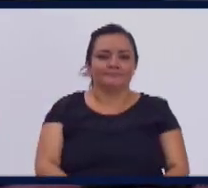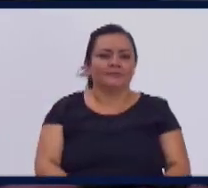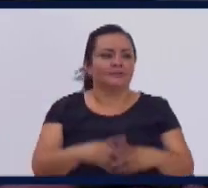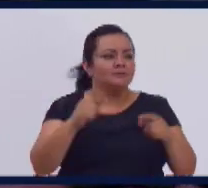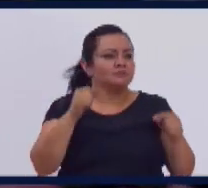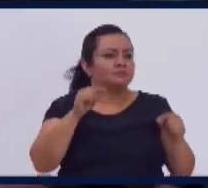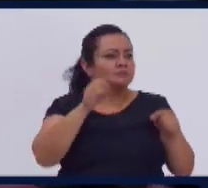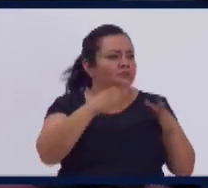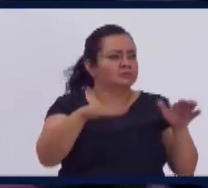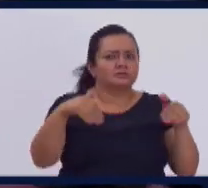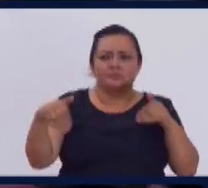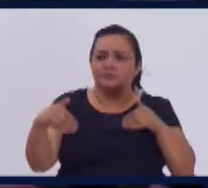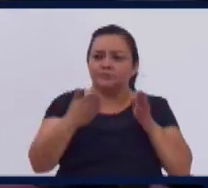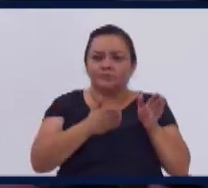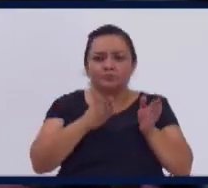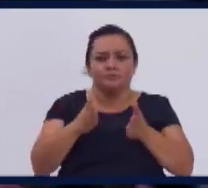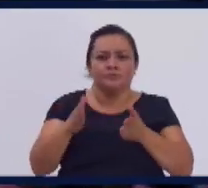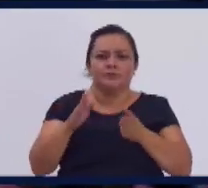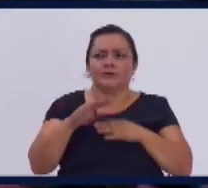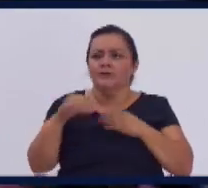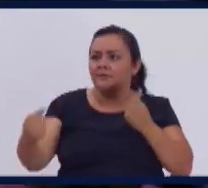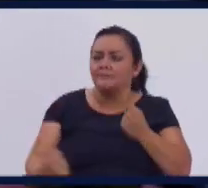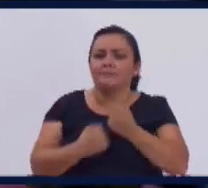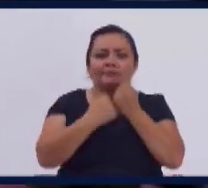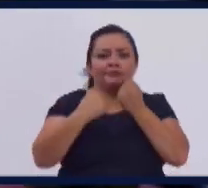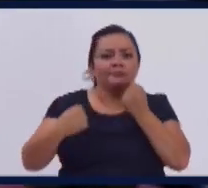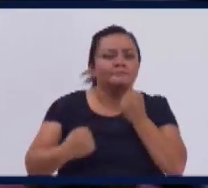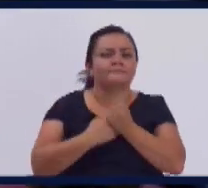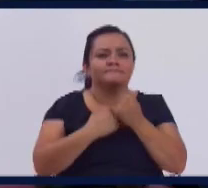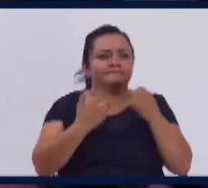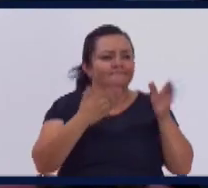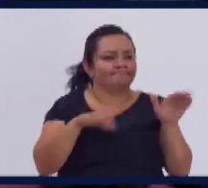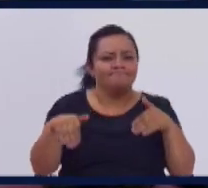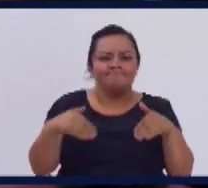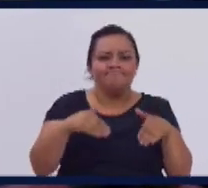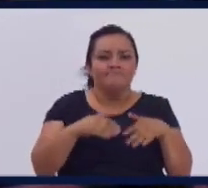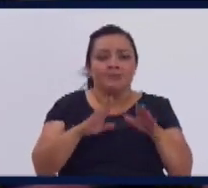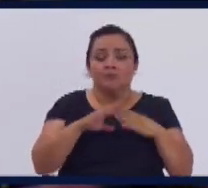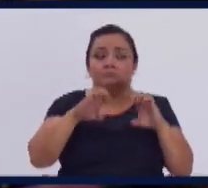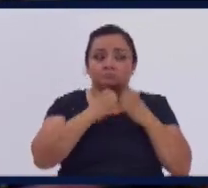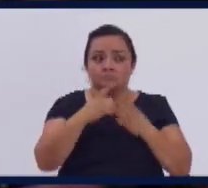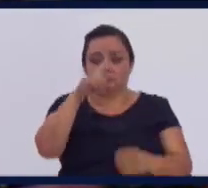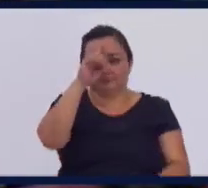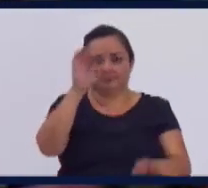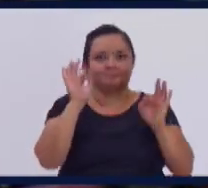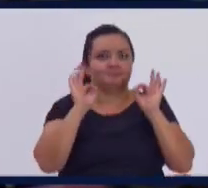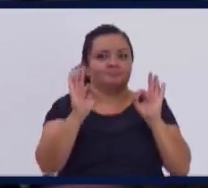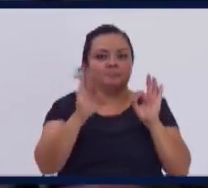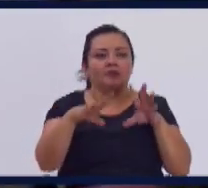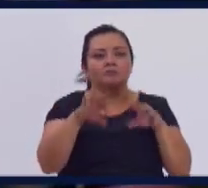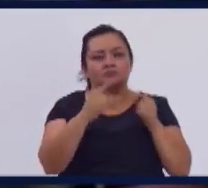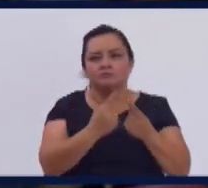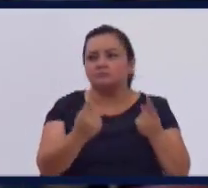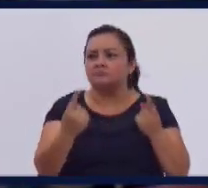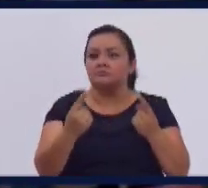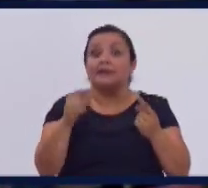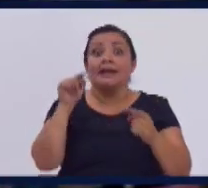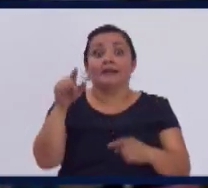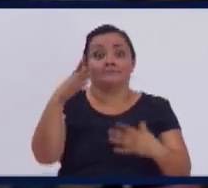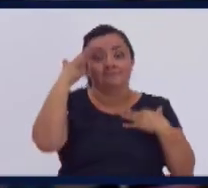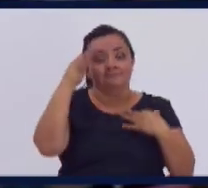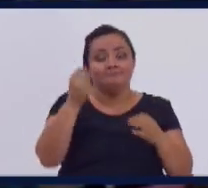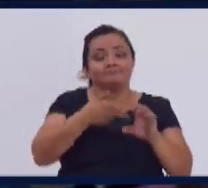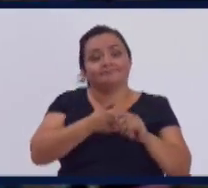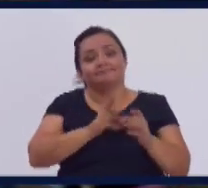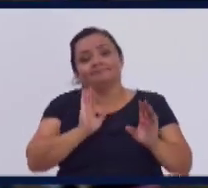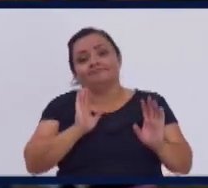coordinando todo, participando, mis colegas empujando, haciendo lo que ellos tienen que hacer. Yo no me quejo del equipo de trabajo. Algunos de ellos, por otras razones que ellos